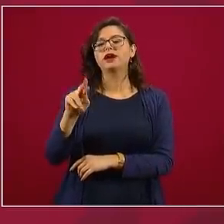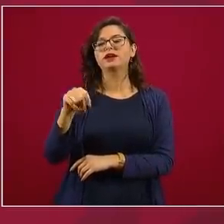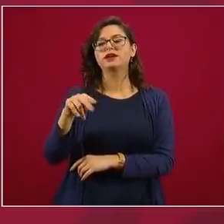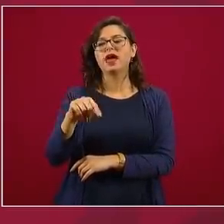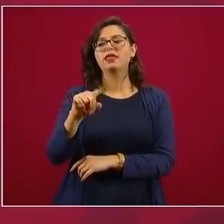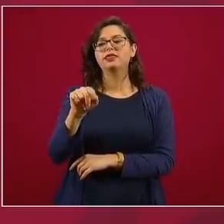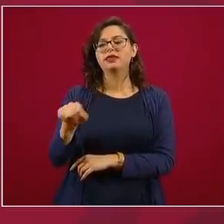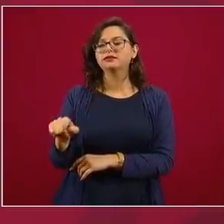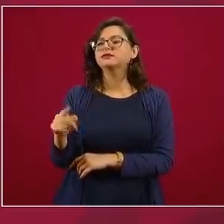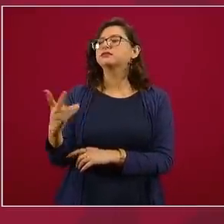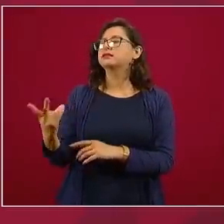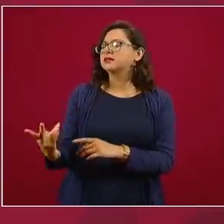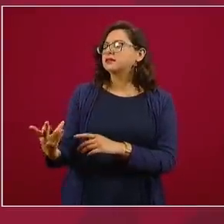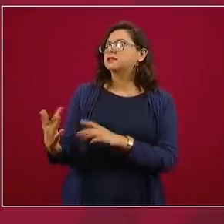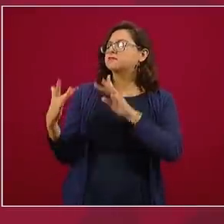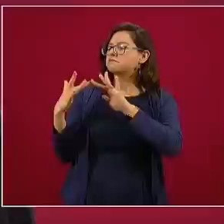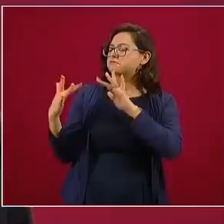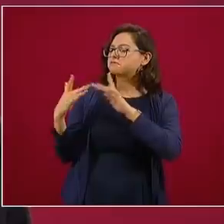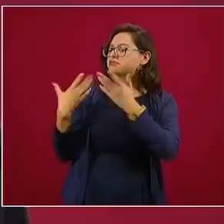para